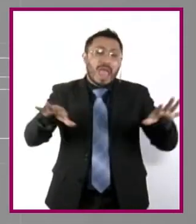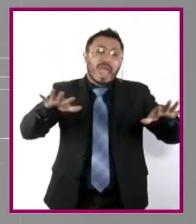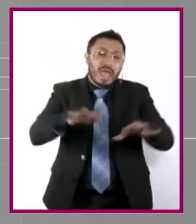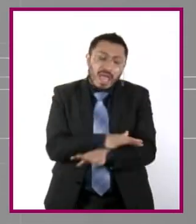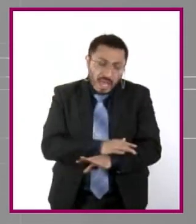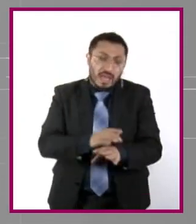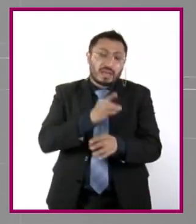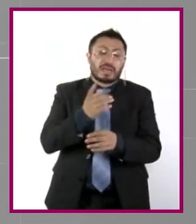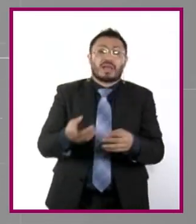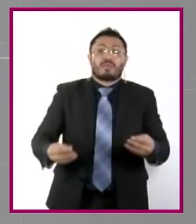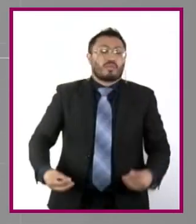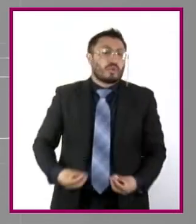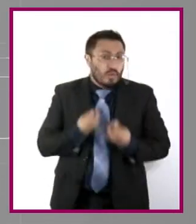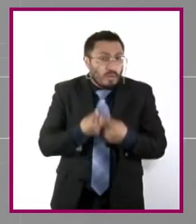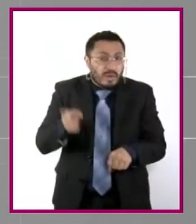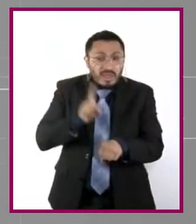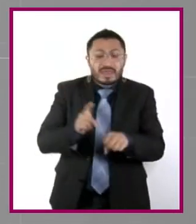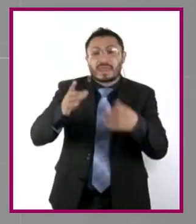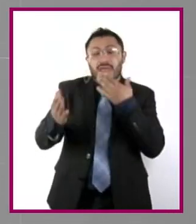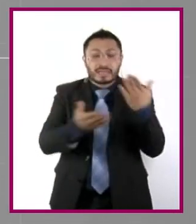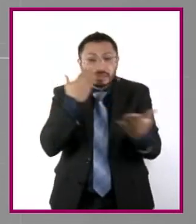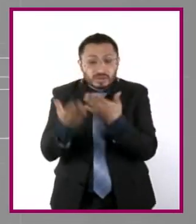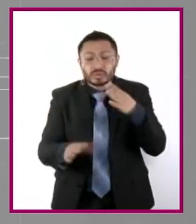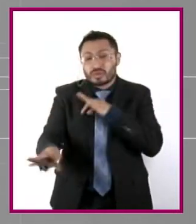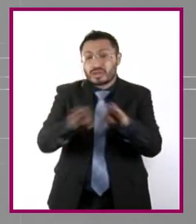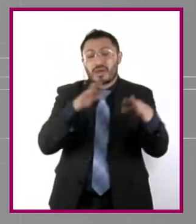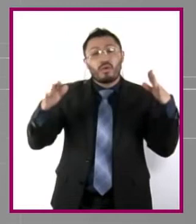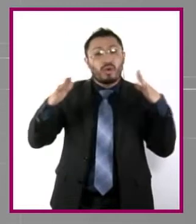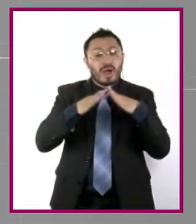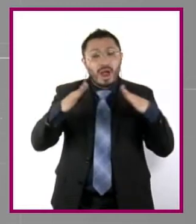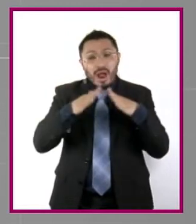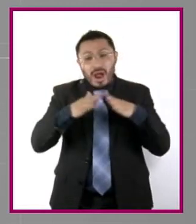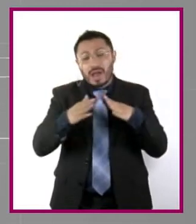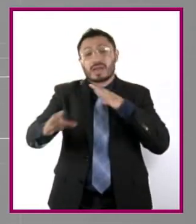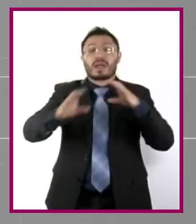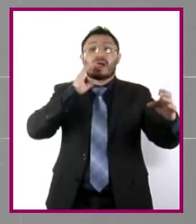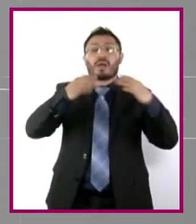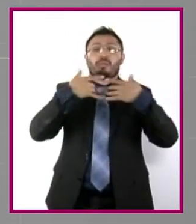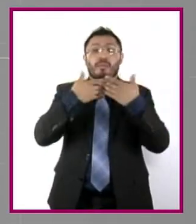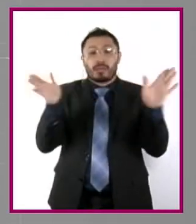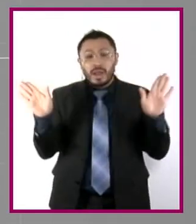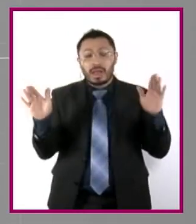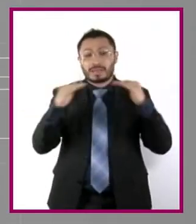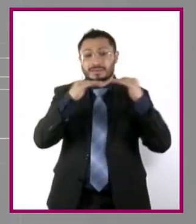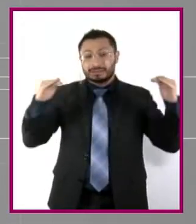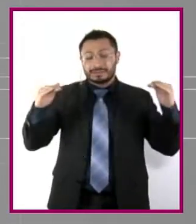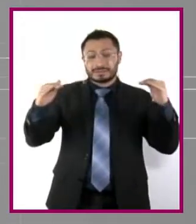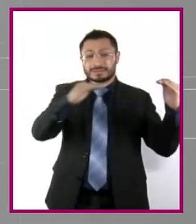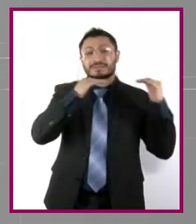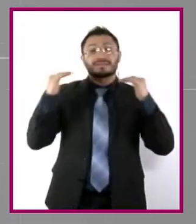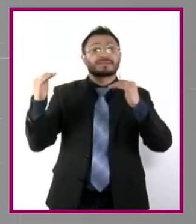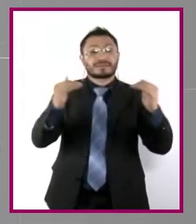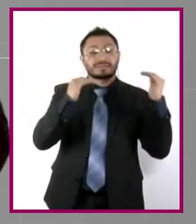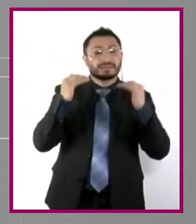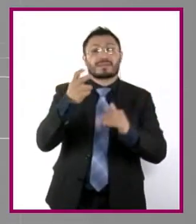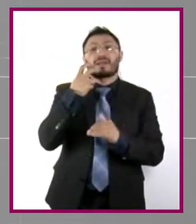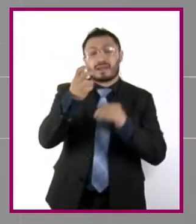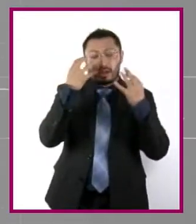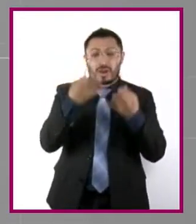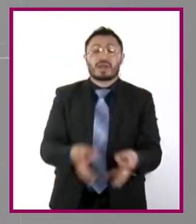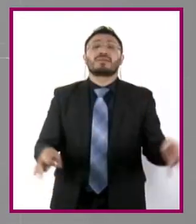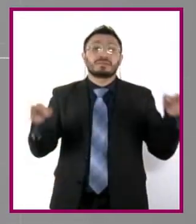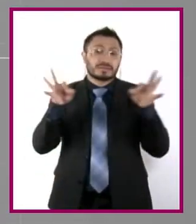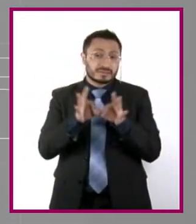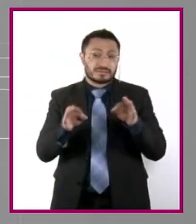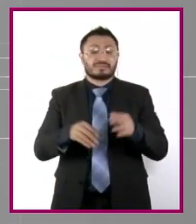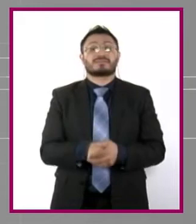de la rutina, como es el estudio y trabajo en casa. La comunicación abierta y horizontal entre los miembros de la familia es